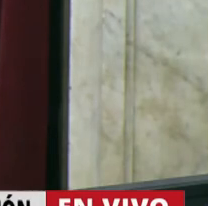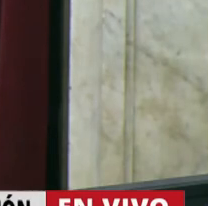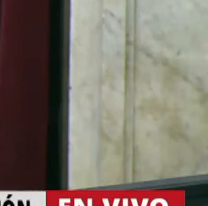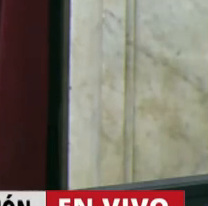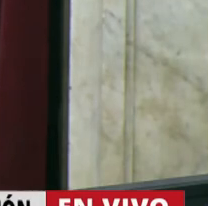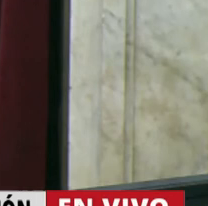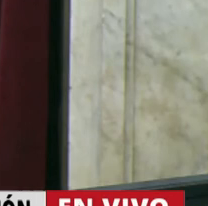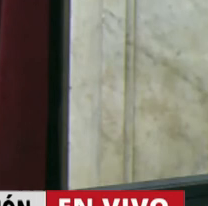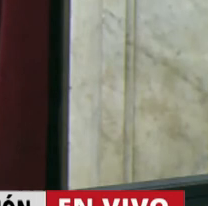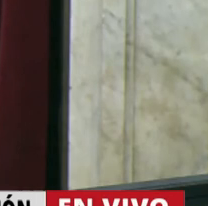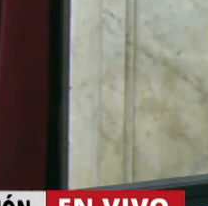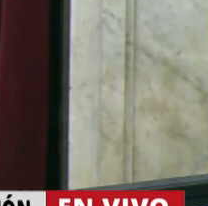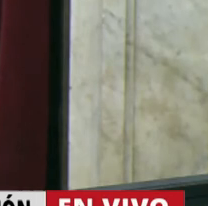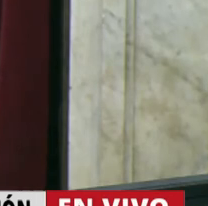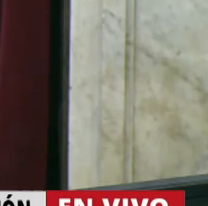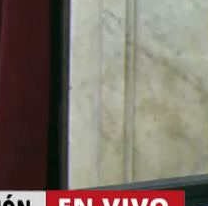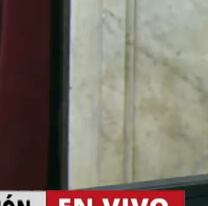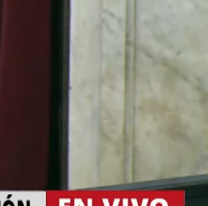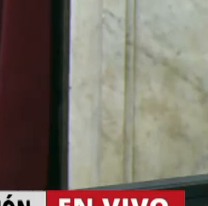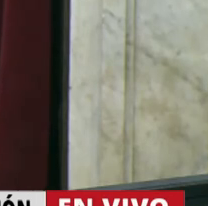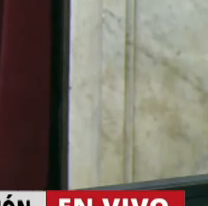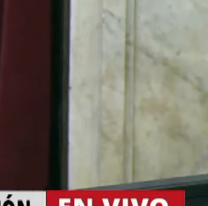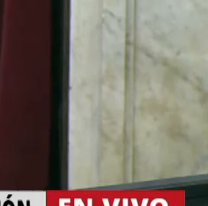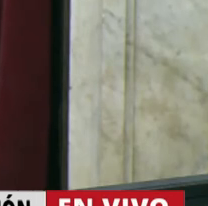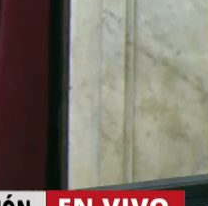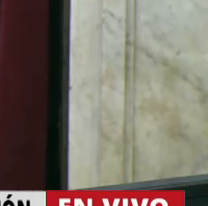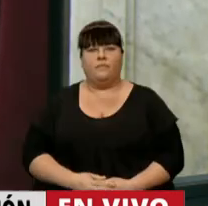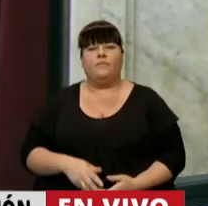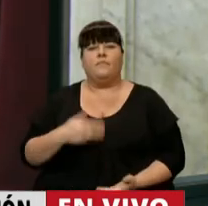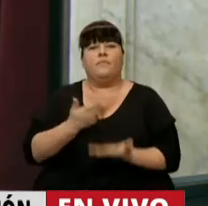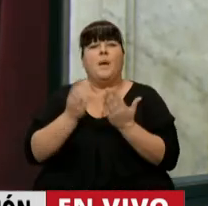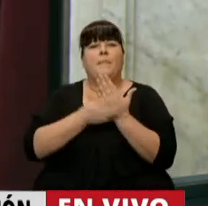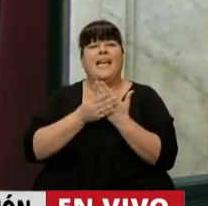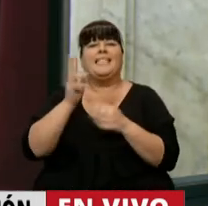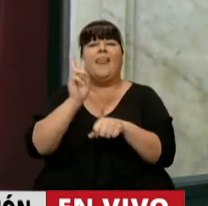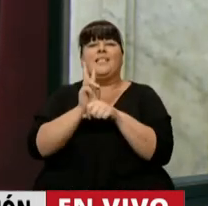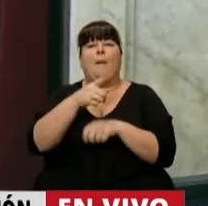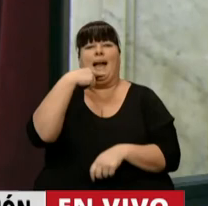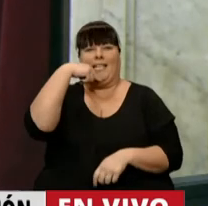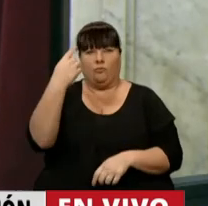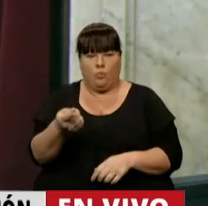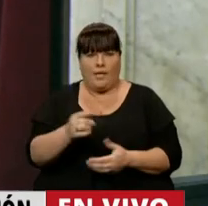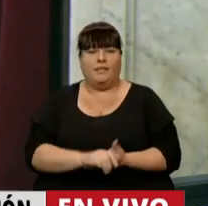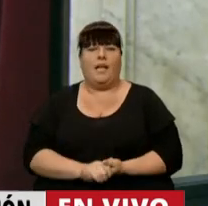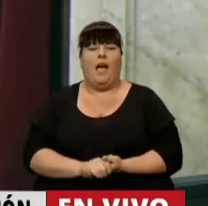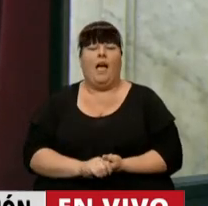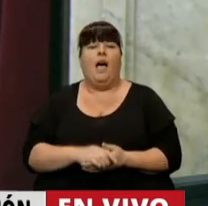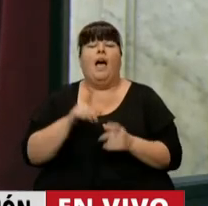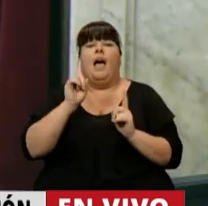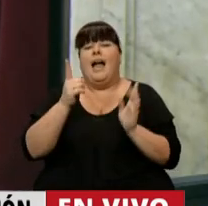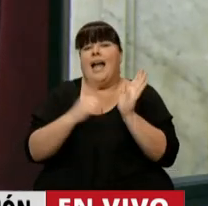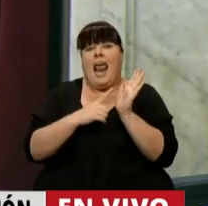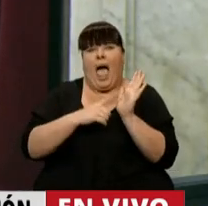podía disponer un giro de comunicación a la ministra de Seguridad para responderle. Como corresponde